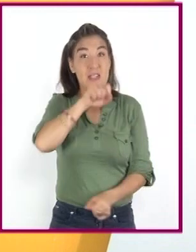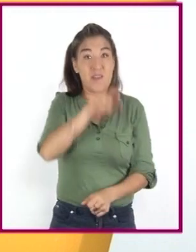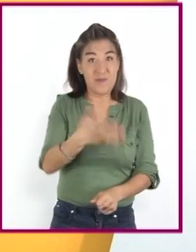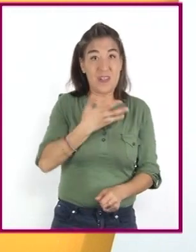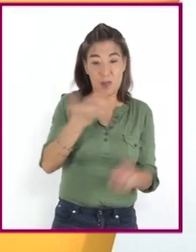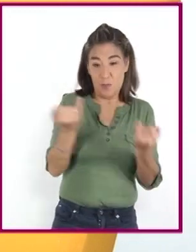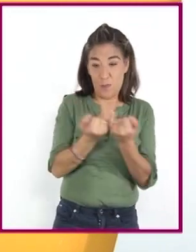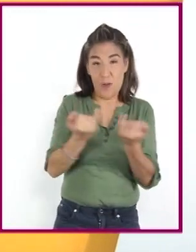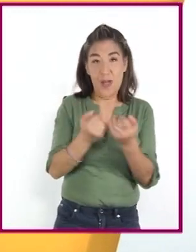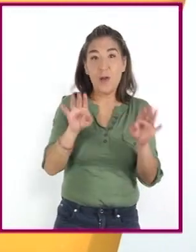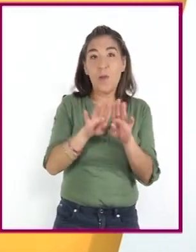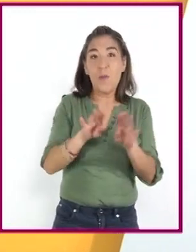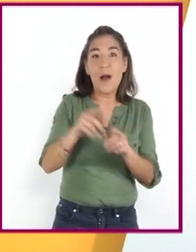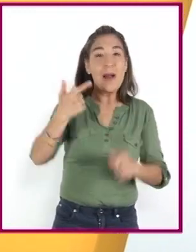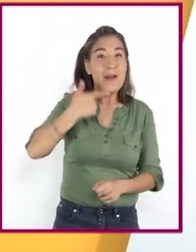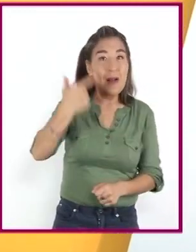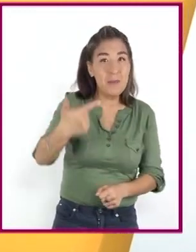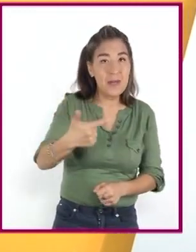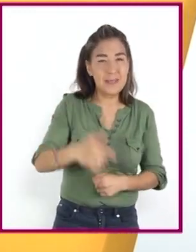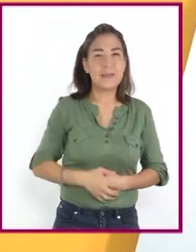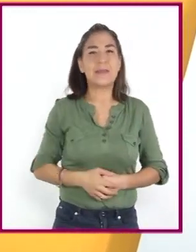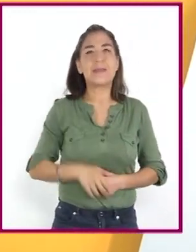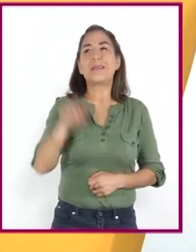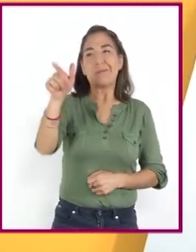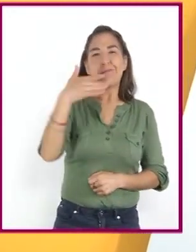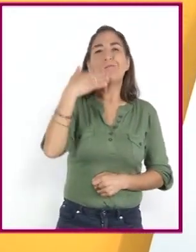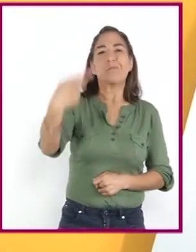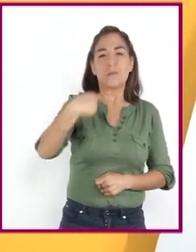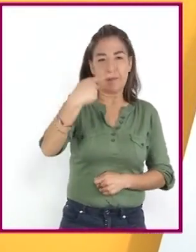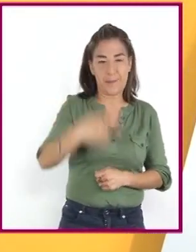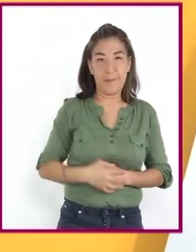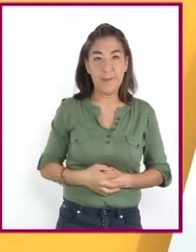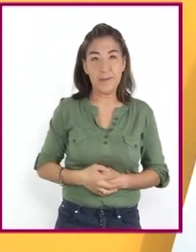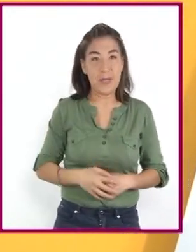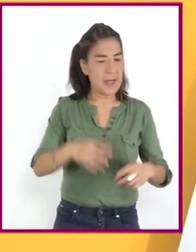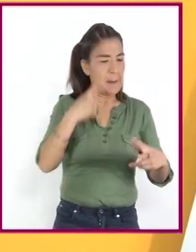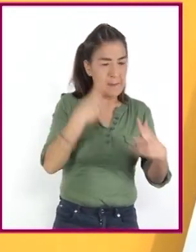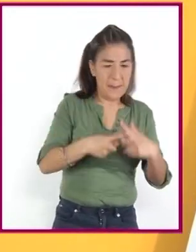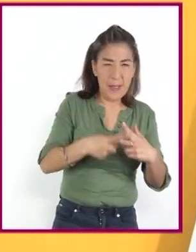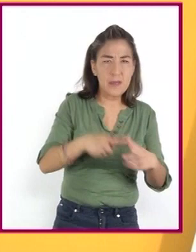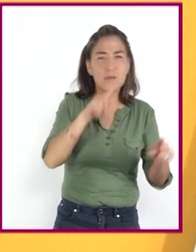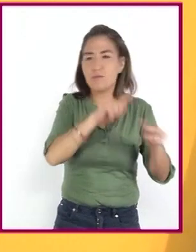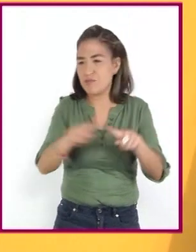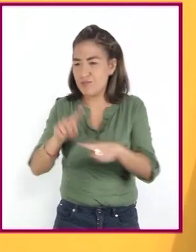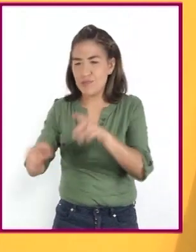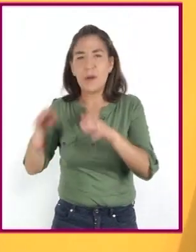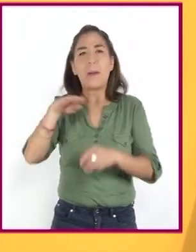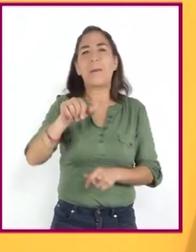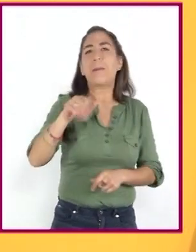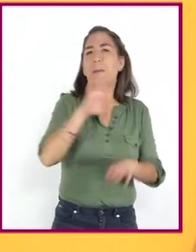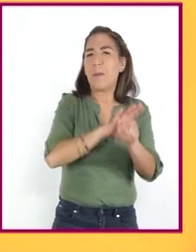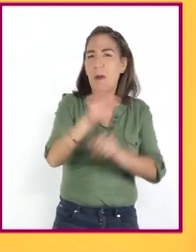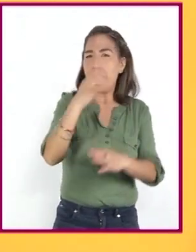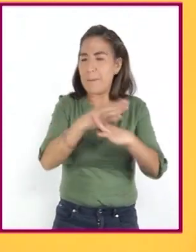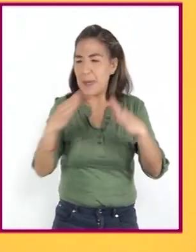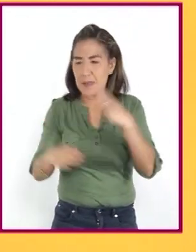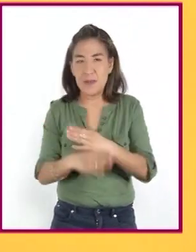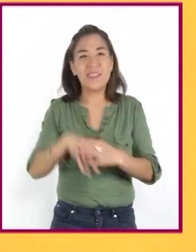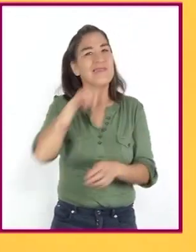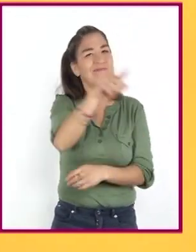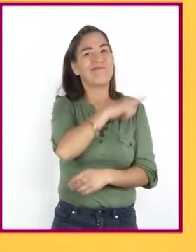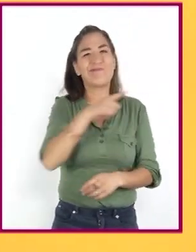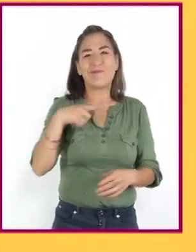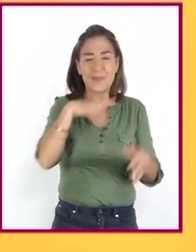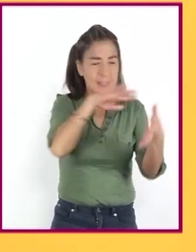buena pregunta, Enrique. En matemáticas y en cualquier materia es importante leer con mucha